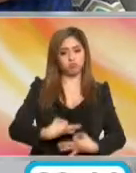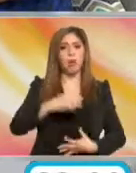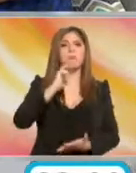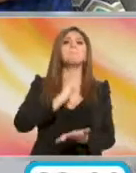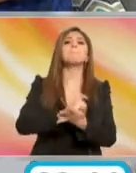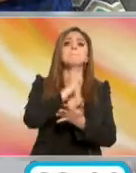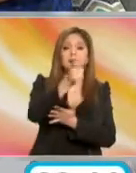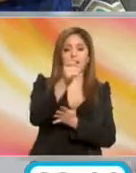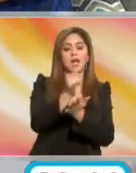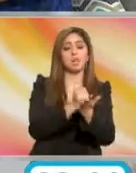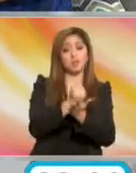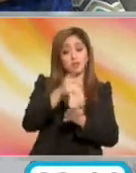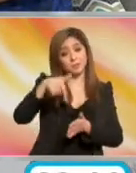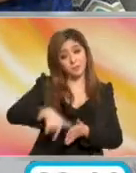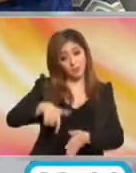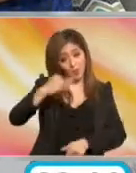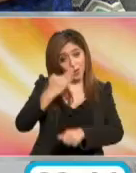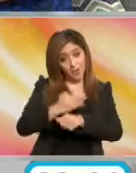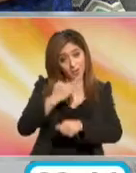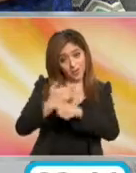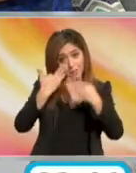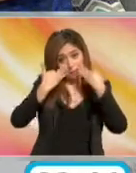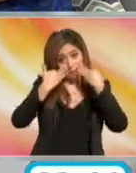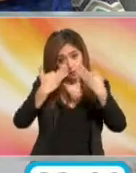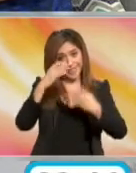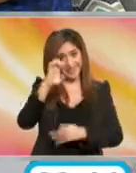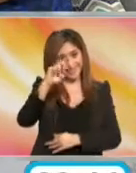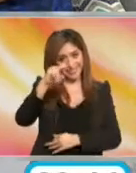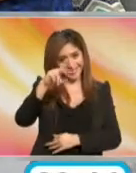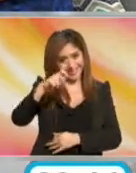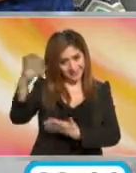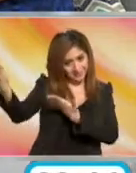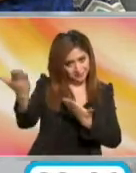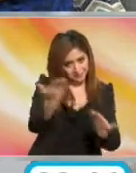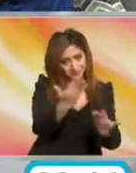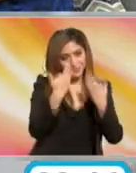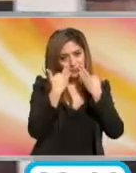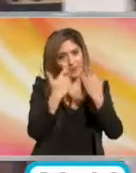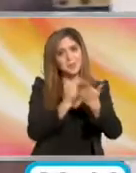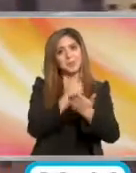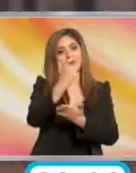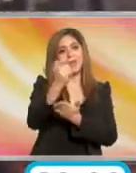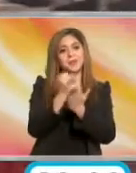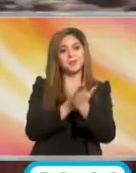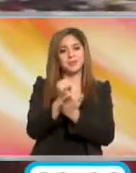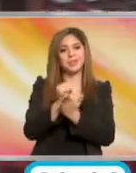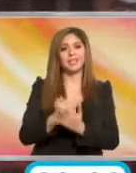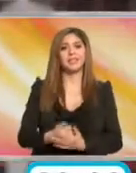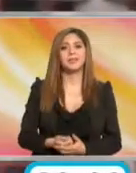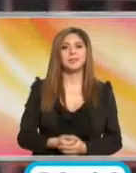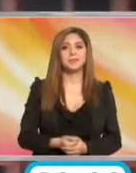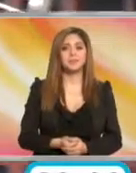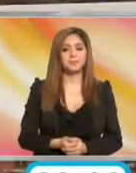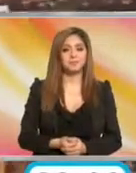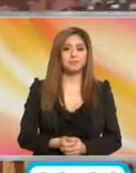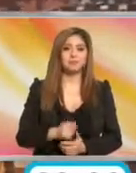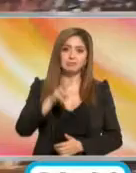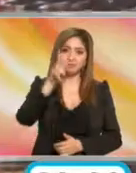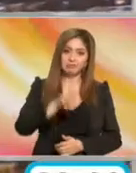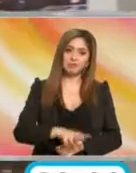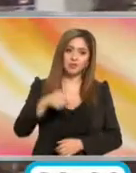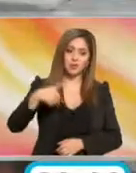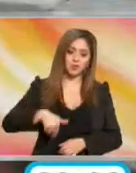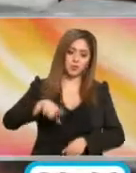Y hoy, por supuesto, no es la excepción, Enrique. Por favor, para muestra un Pues- botón. Mira nada más, Eric. Adelante. Me tuve que levantar